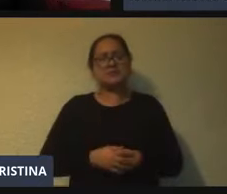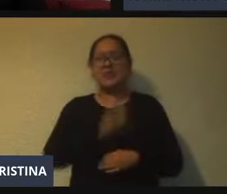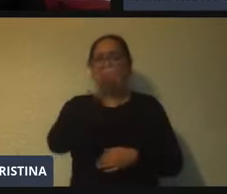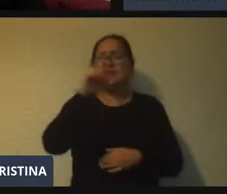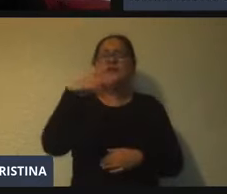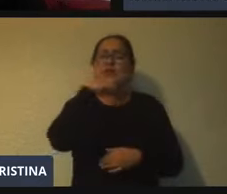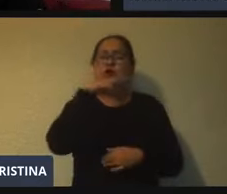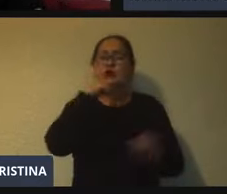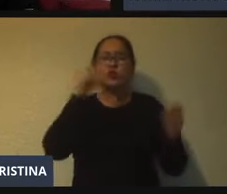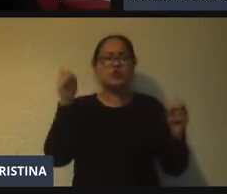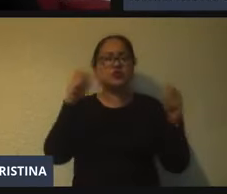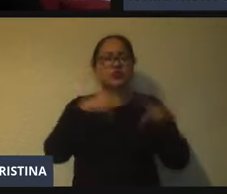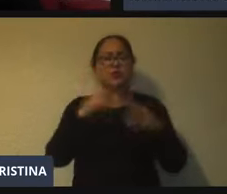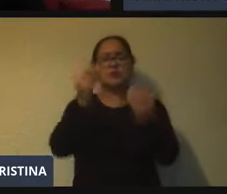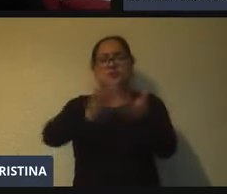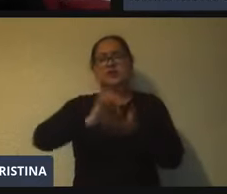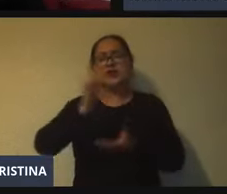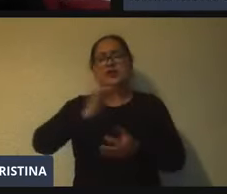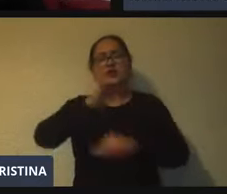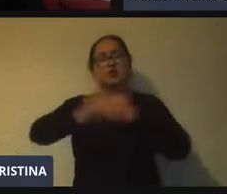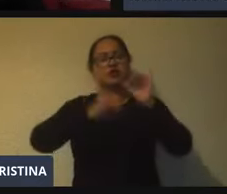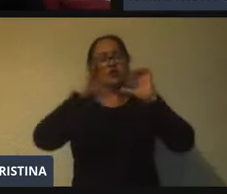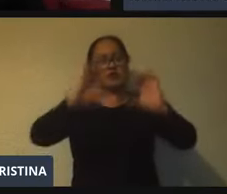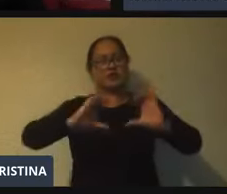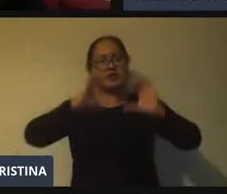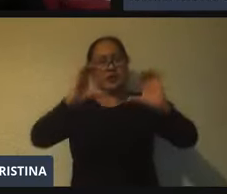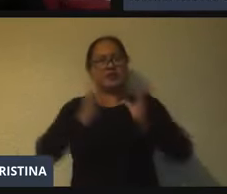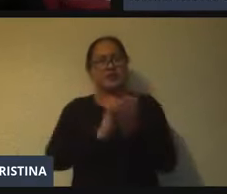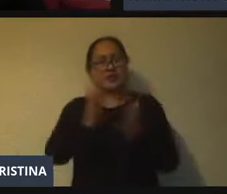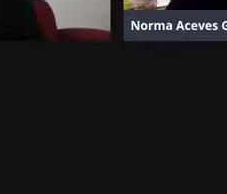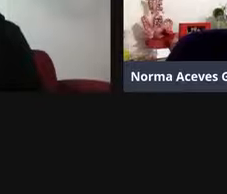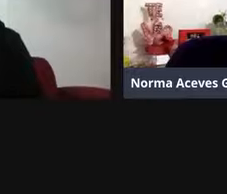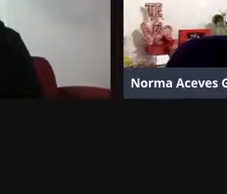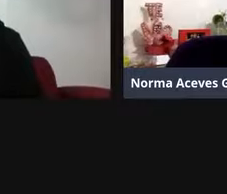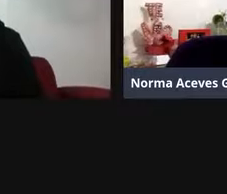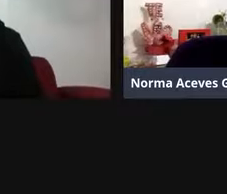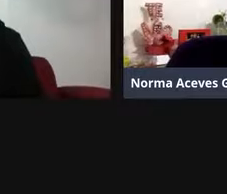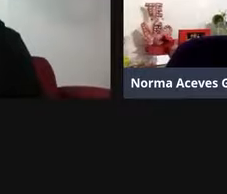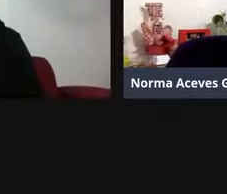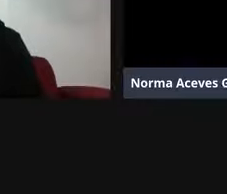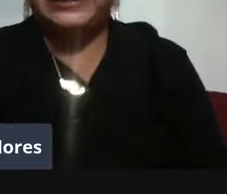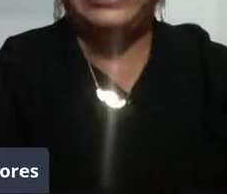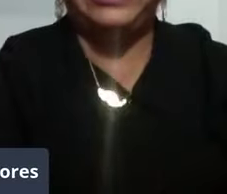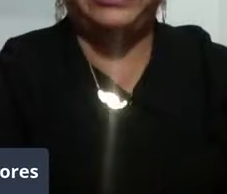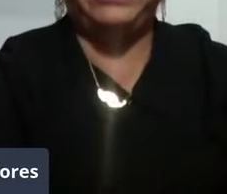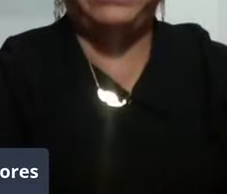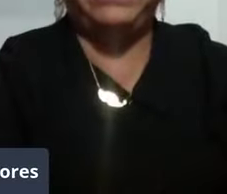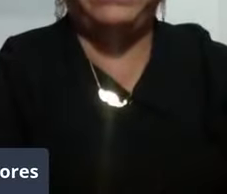pronto. Muchas gracias, cuídense mucho. Gracias, maestra. Buenas noches. Buenas noches.